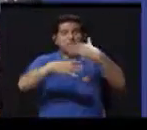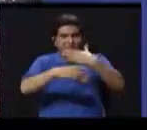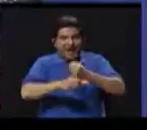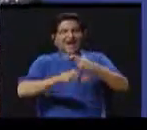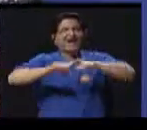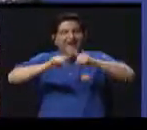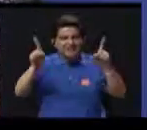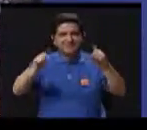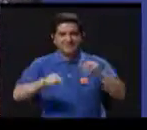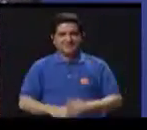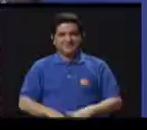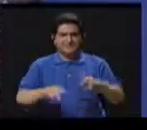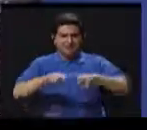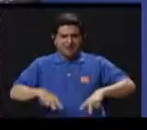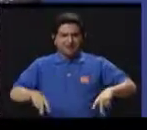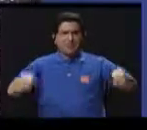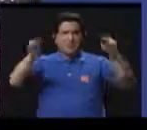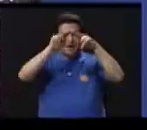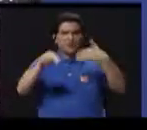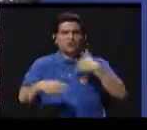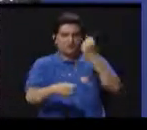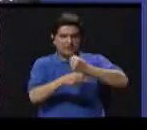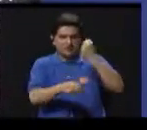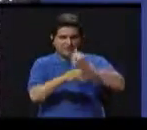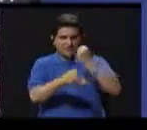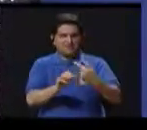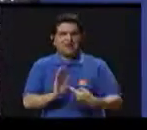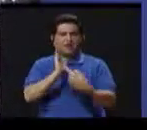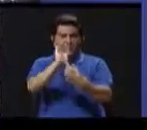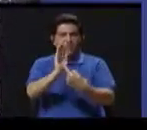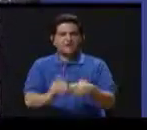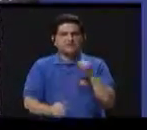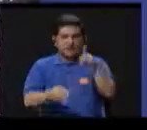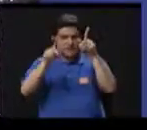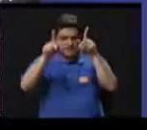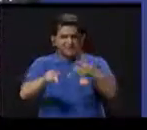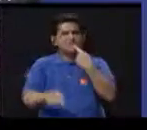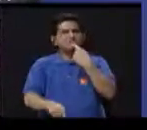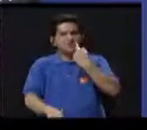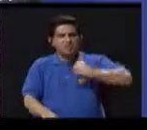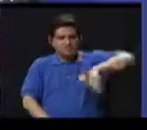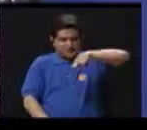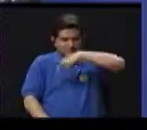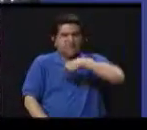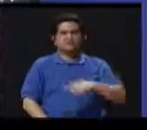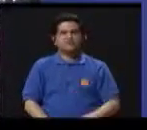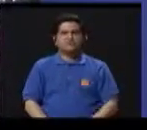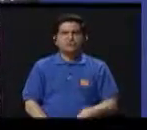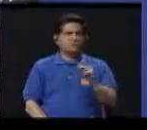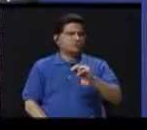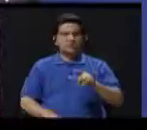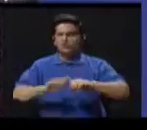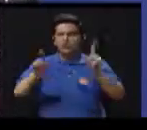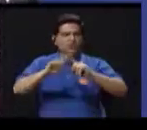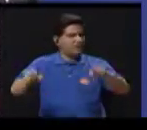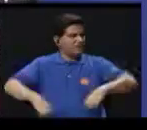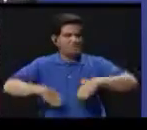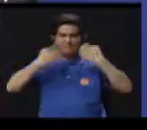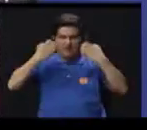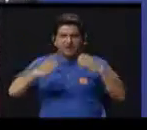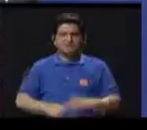haga. Entonces, precisamente, yo creo que el gran valor que tiene este trabajo es que nos muestra que ellos nos están diciendo a nosotros mismos que no hay